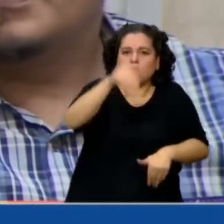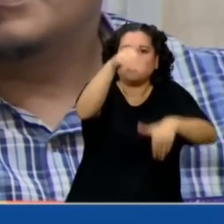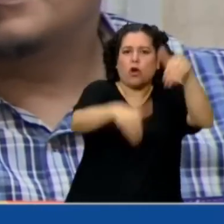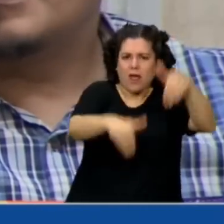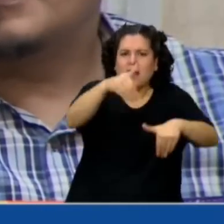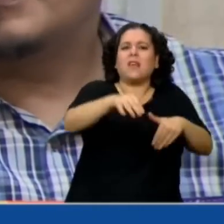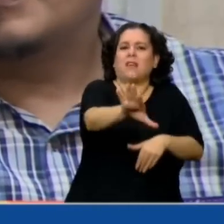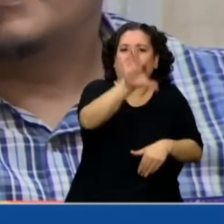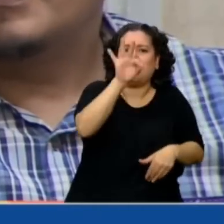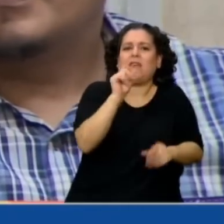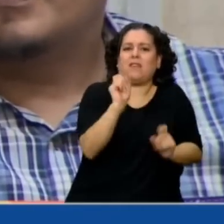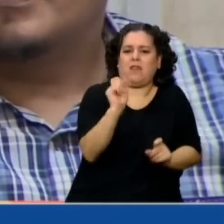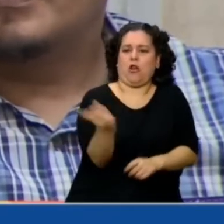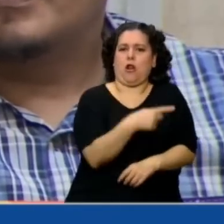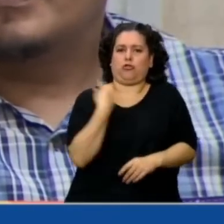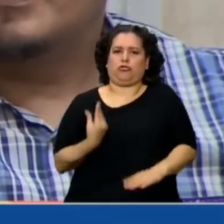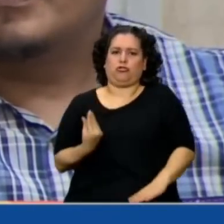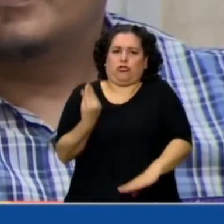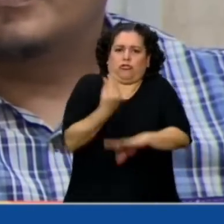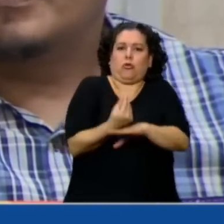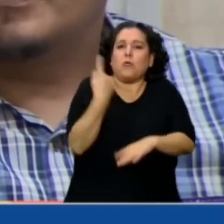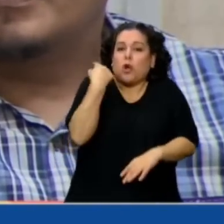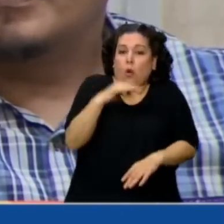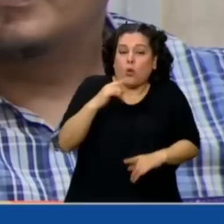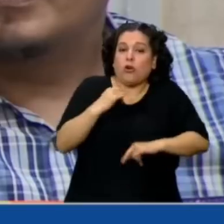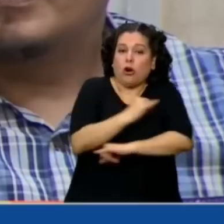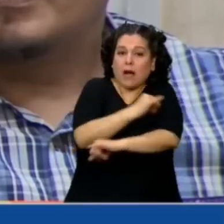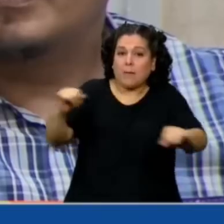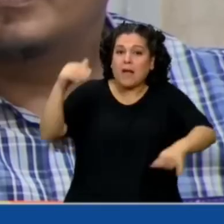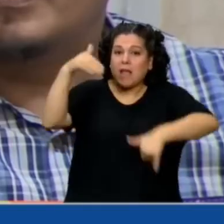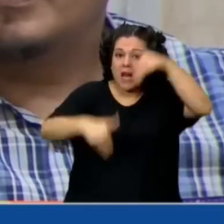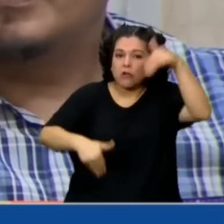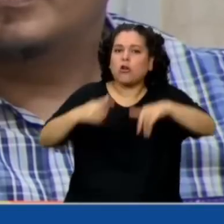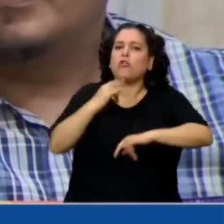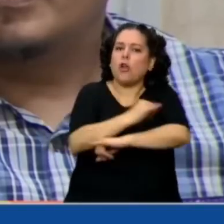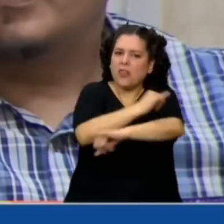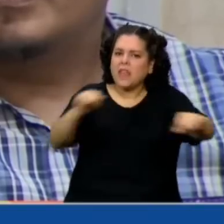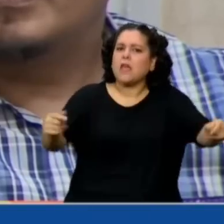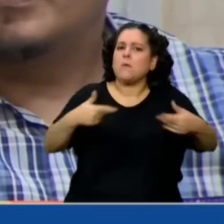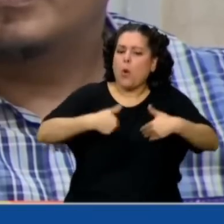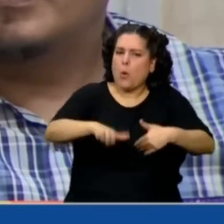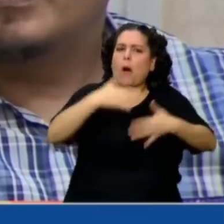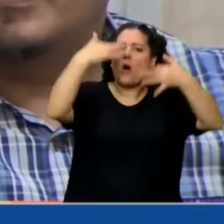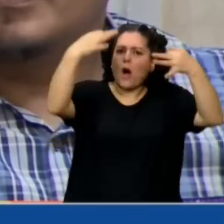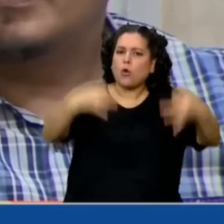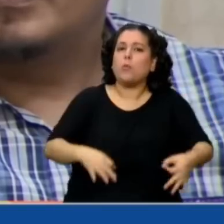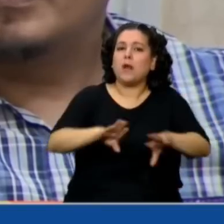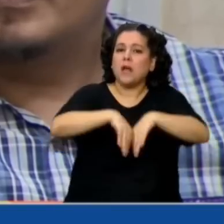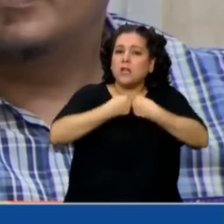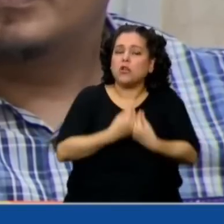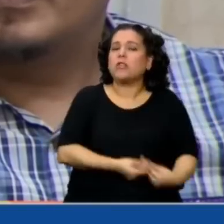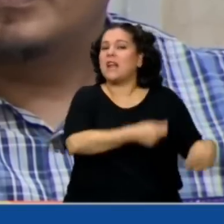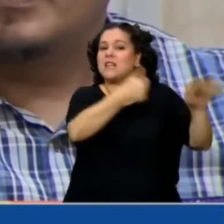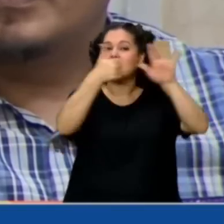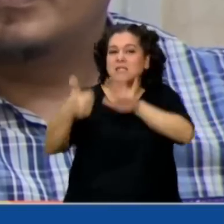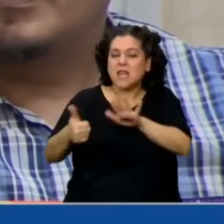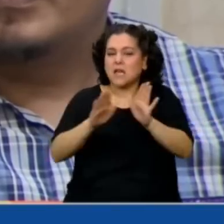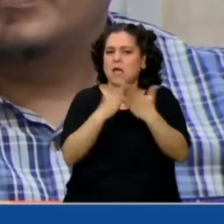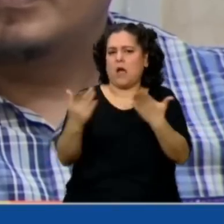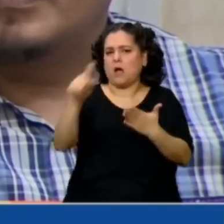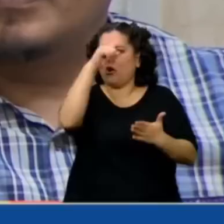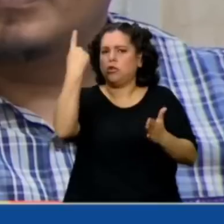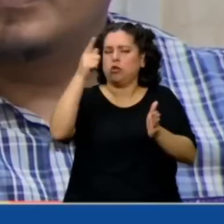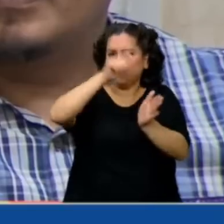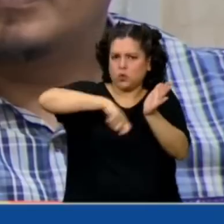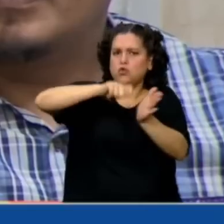los únicos que en la campaña electoral dijimos lo que íbamos a hacer. Y obtuvimos 6 convencionales constituyentes,